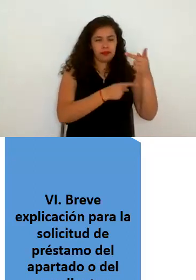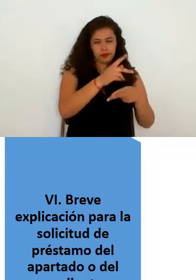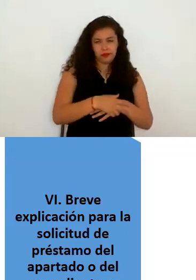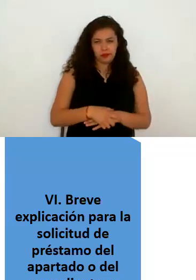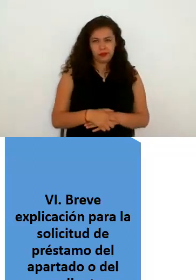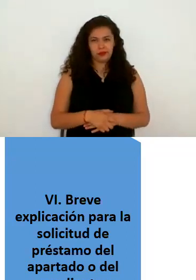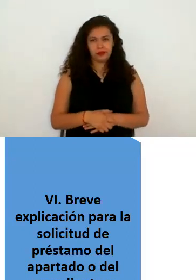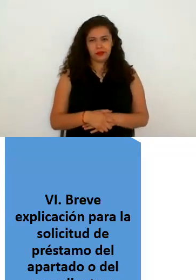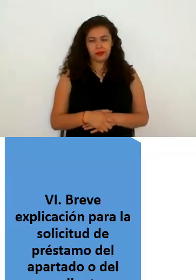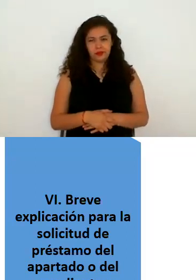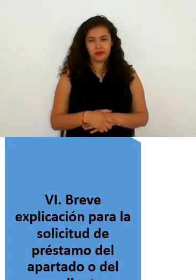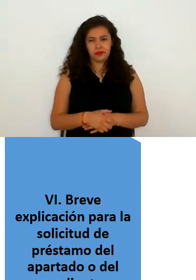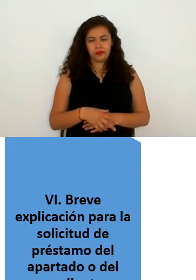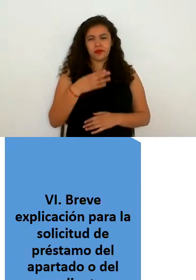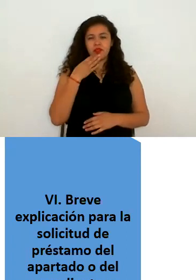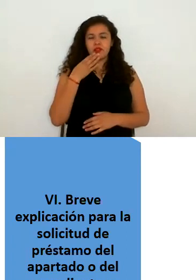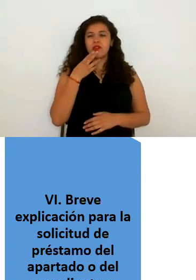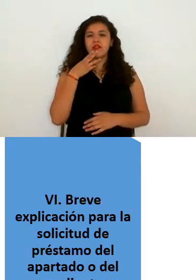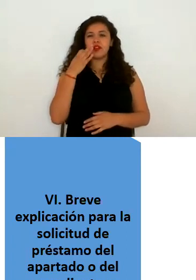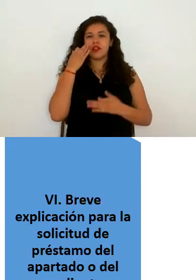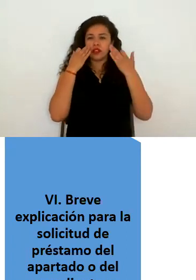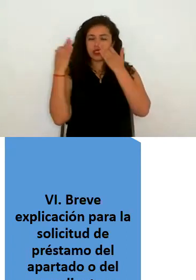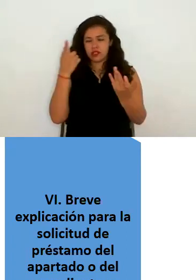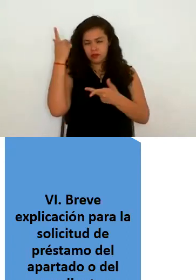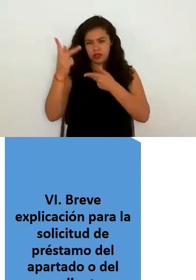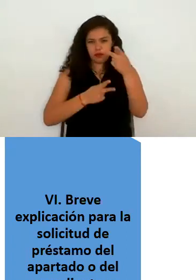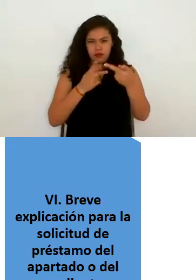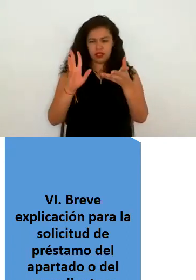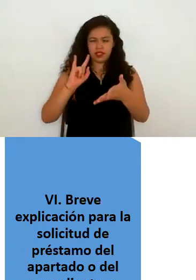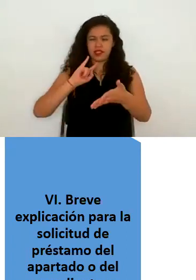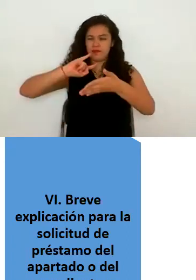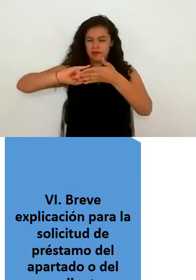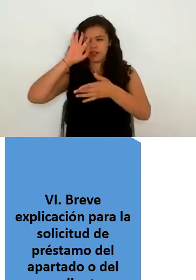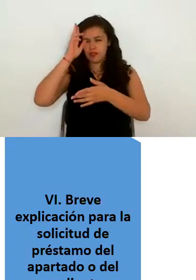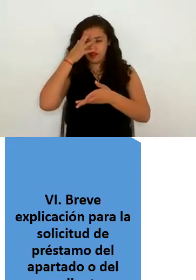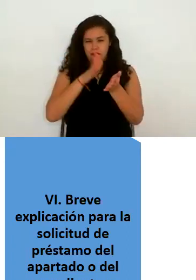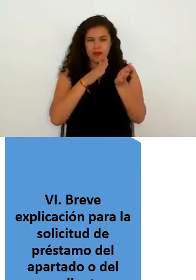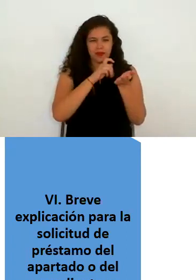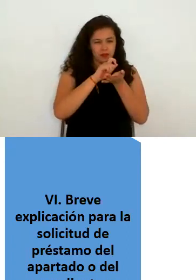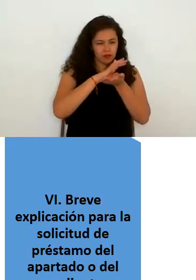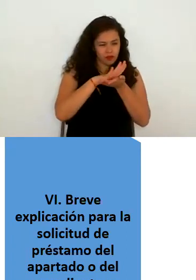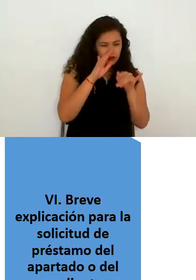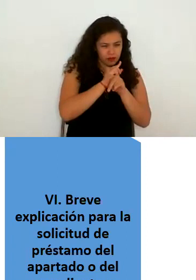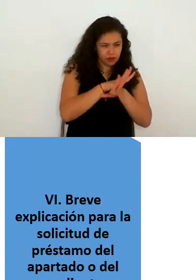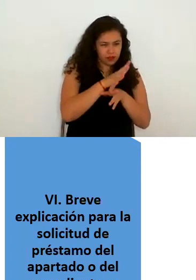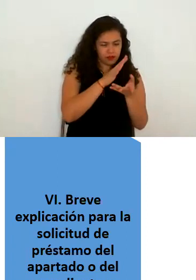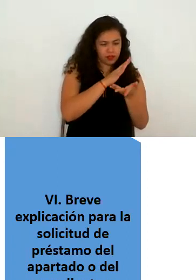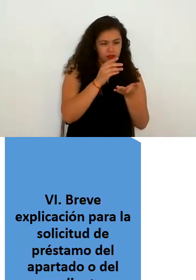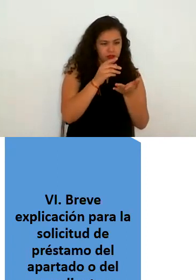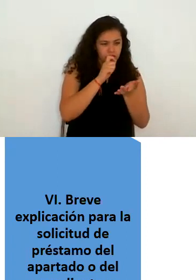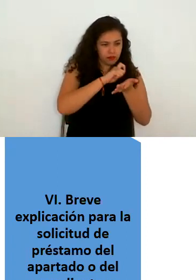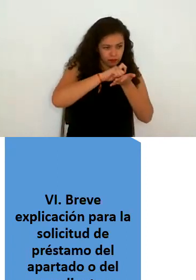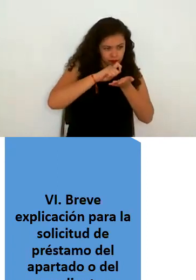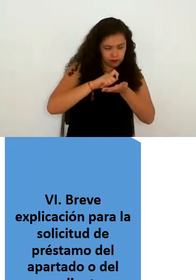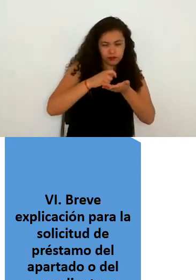Y utilizar los testigos de préstamo, que es este separador de donde están los datos del solicitante, los datos